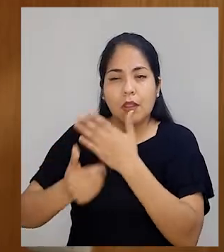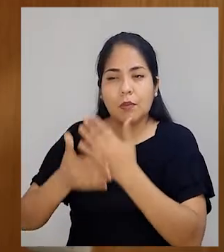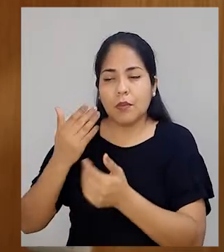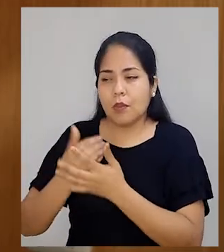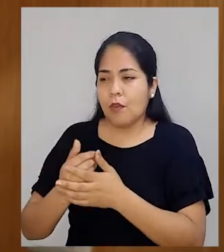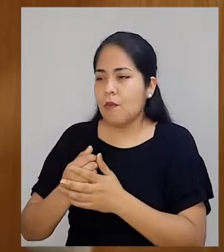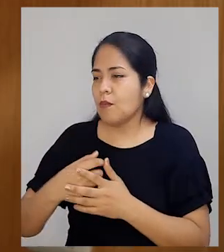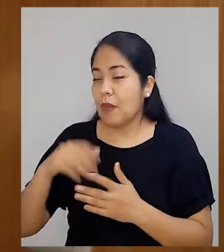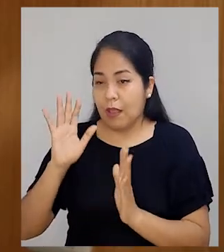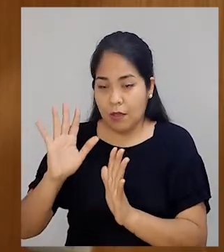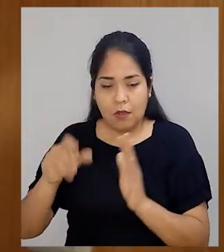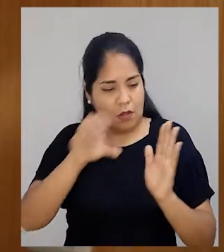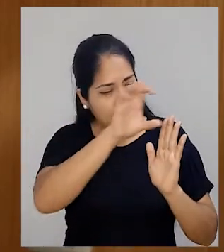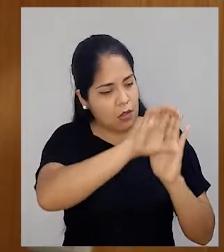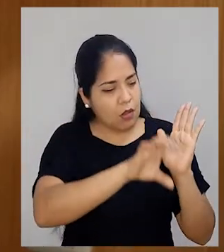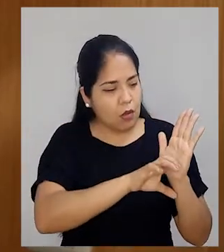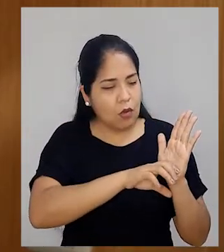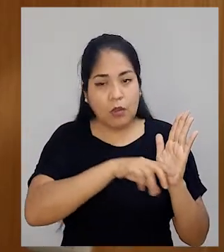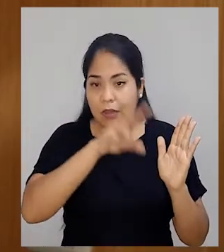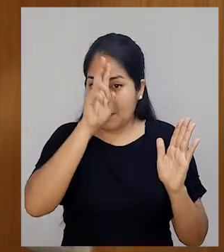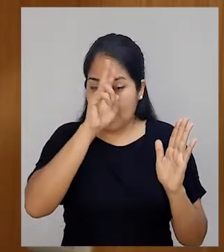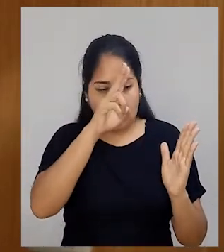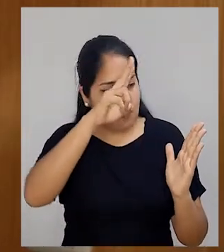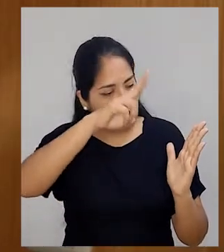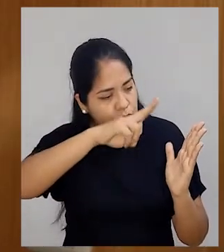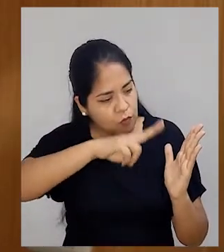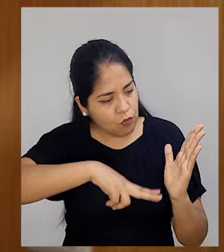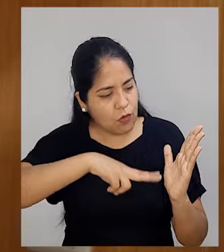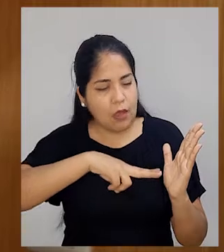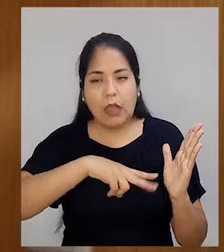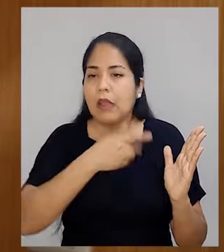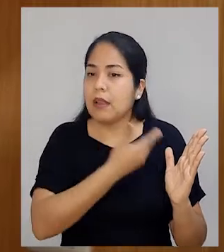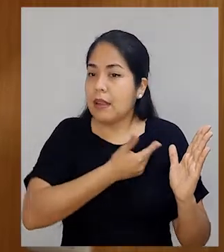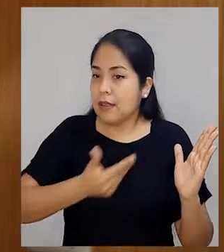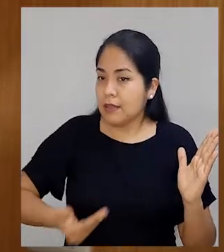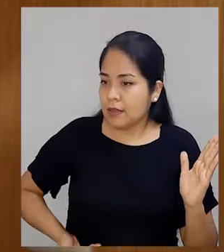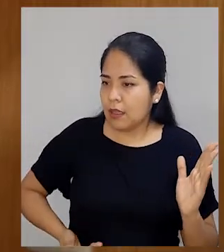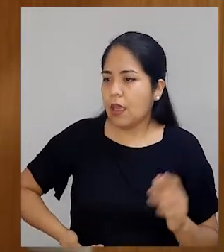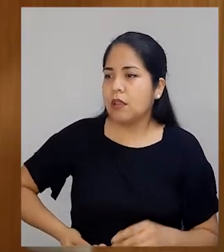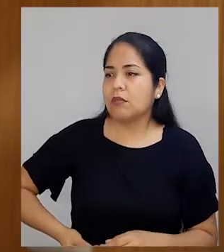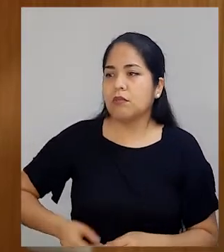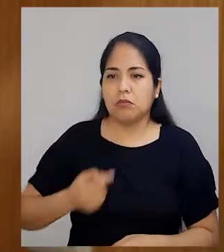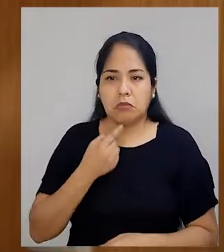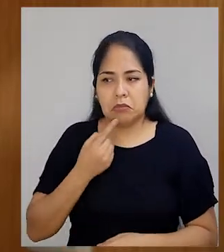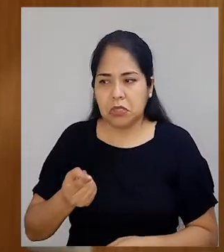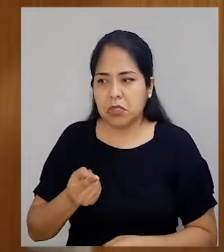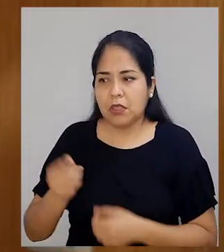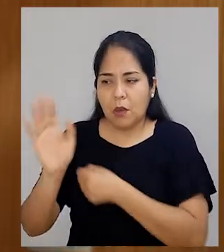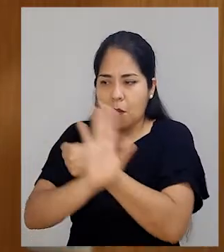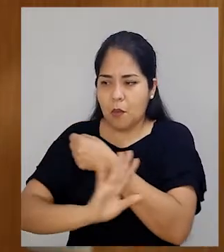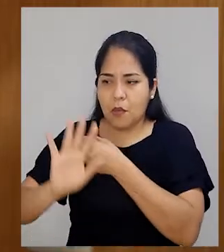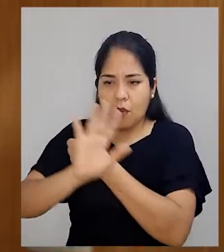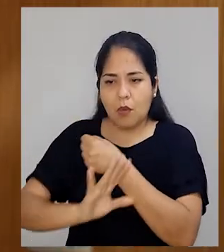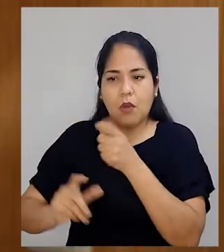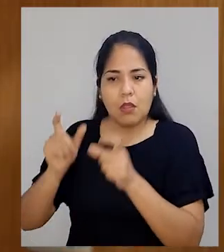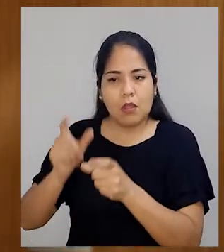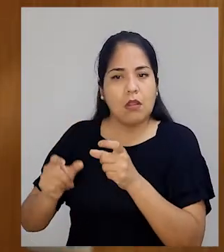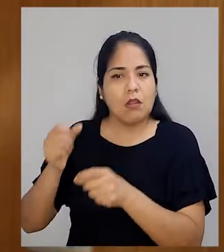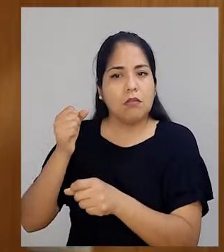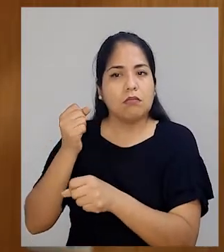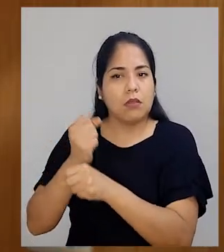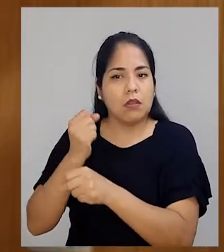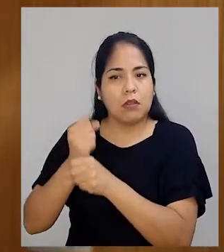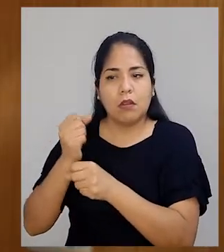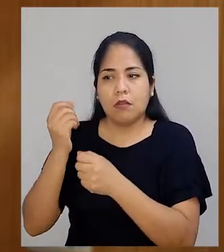discapacidad, si nos vamos a la Constitución política, se señala claramente que el Estado debe proteger a este grupo